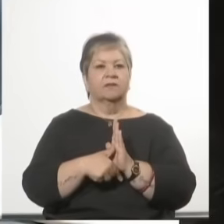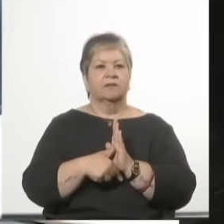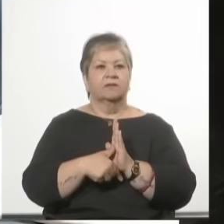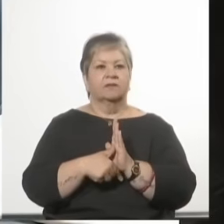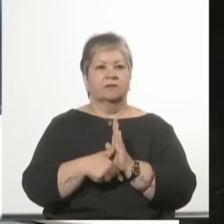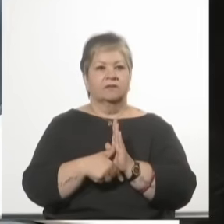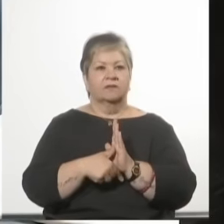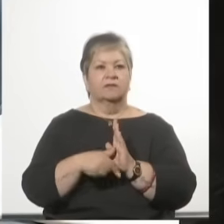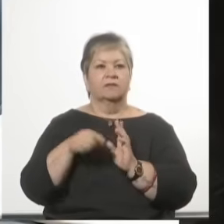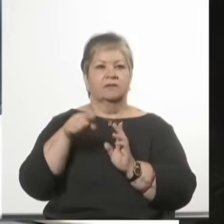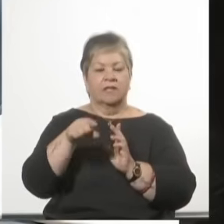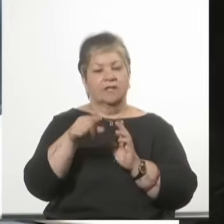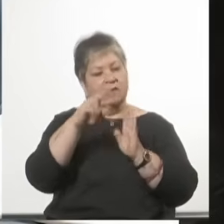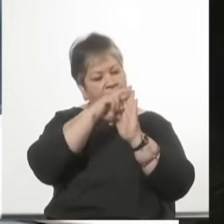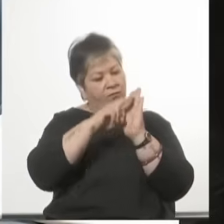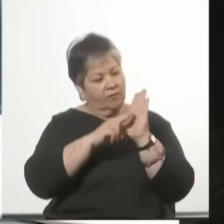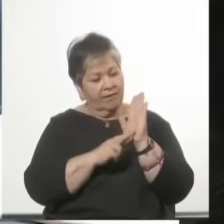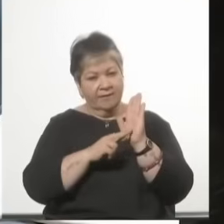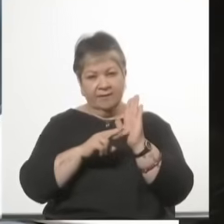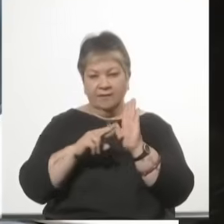está regulada en el contrato.